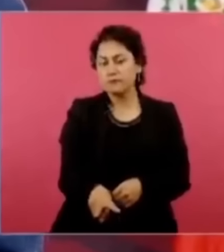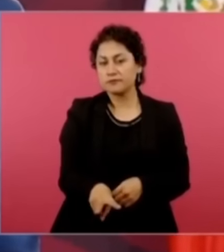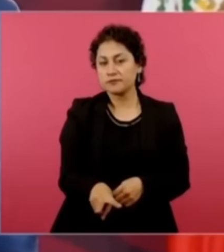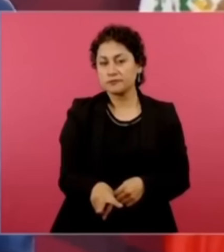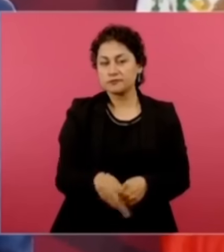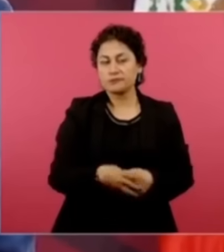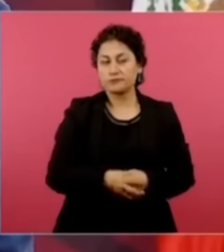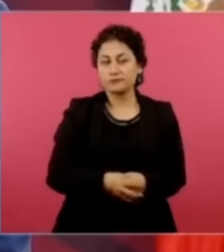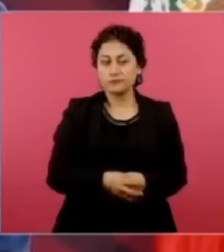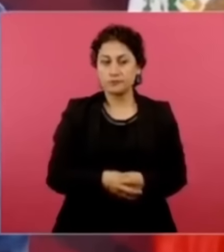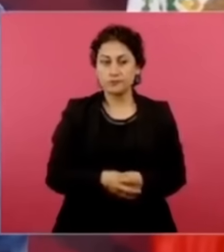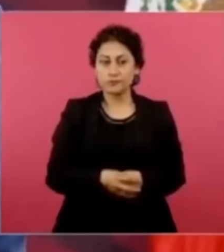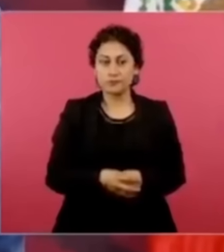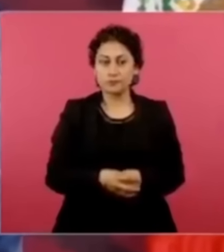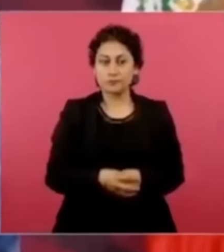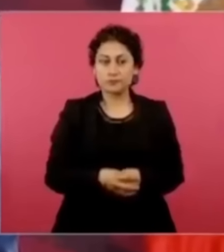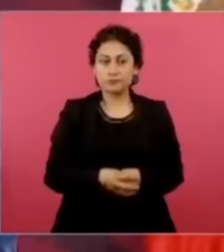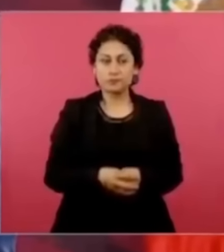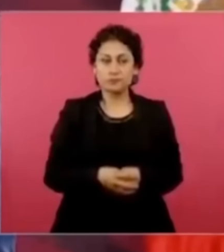que